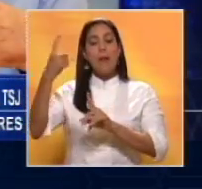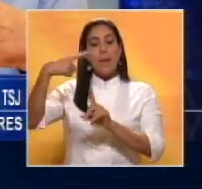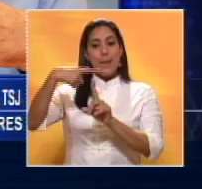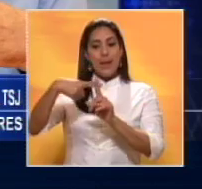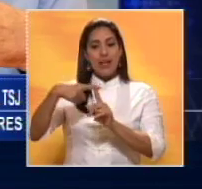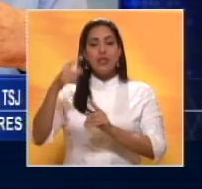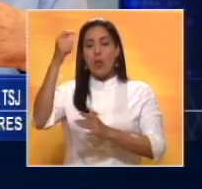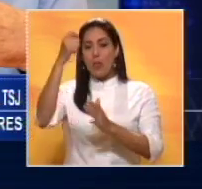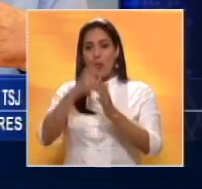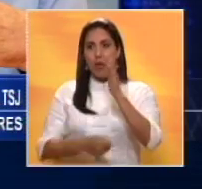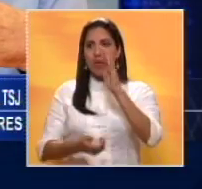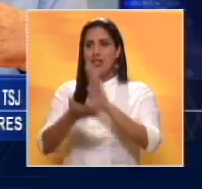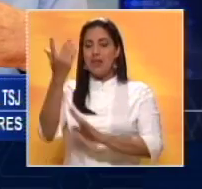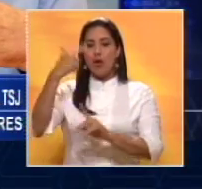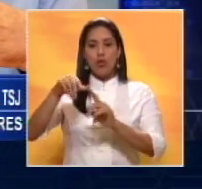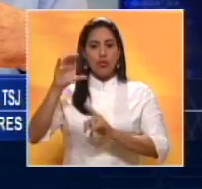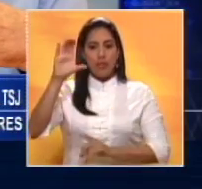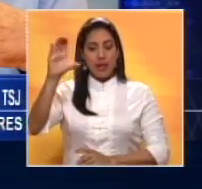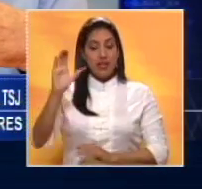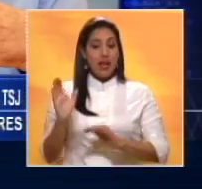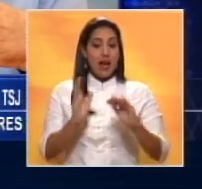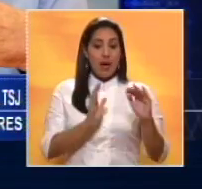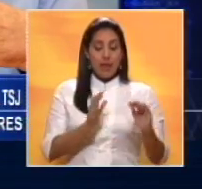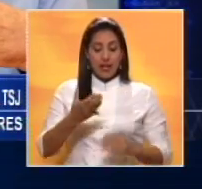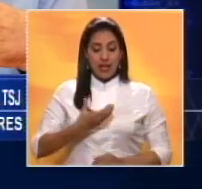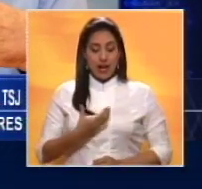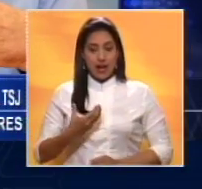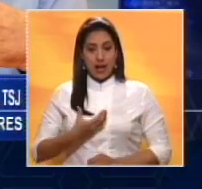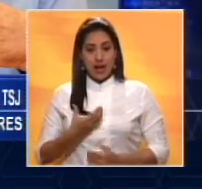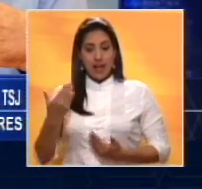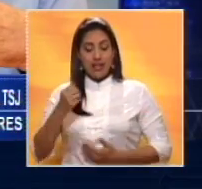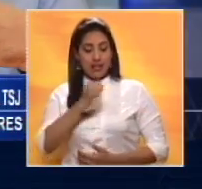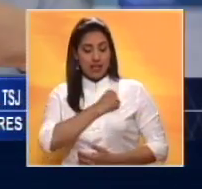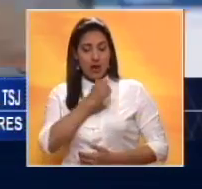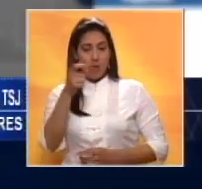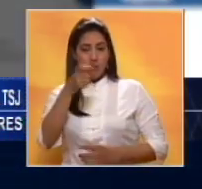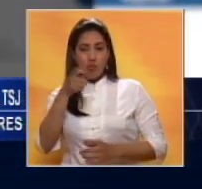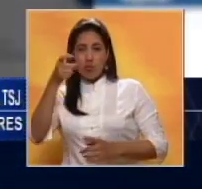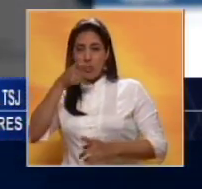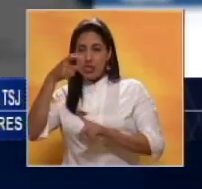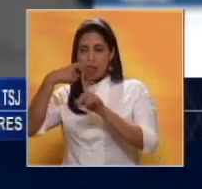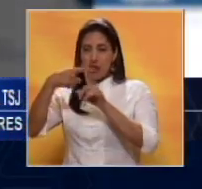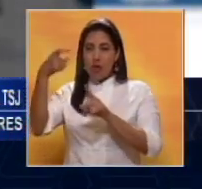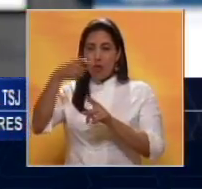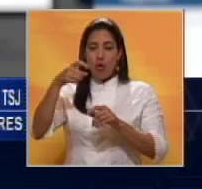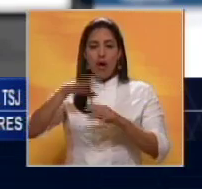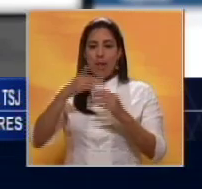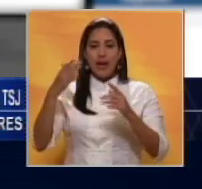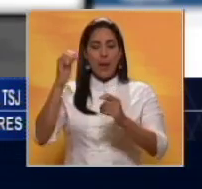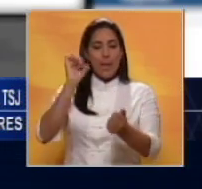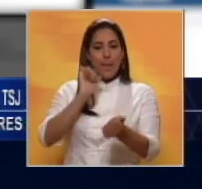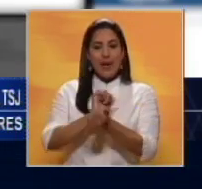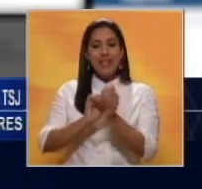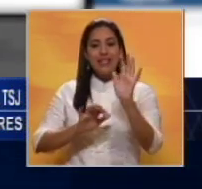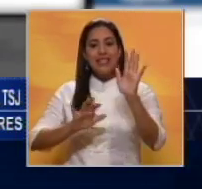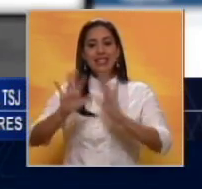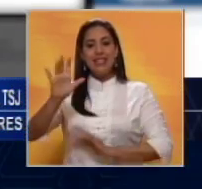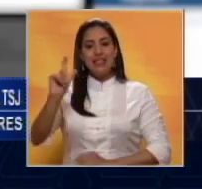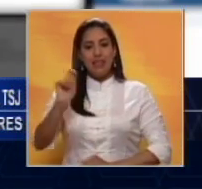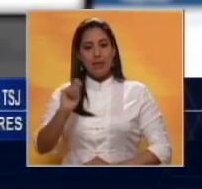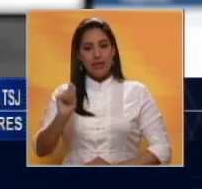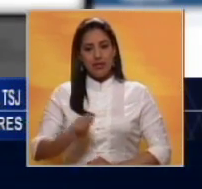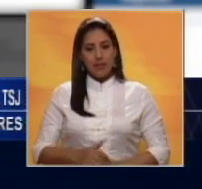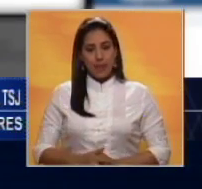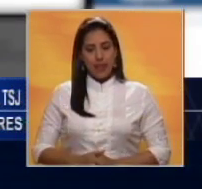además se prohibió su salida del país, mientras que el alcalde Ramón Muchacho es buscado por funcionarios del Estado para enfrentar una pena de 15 meses